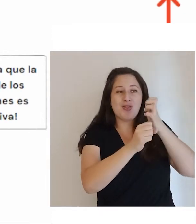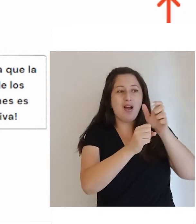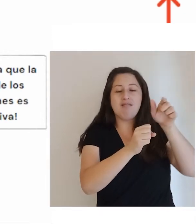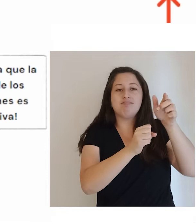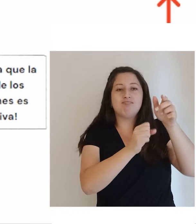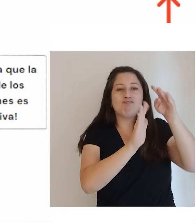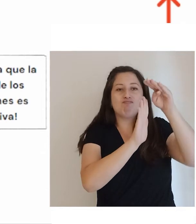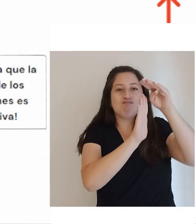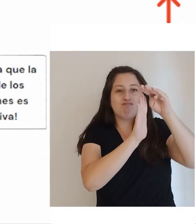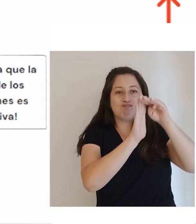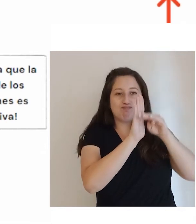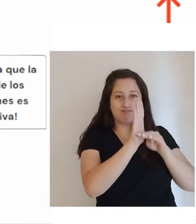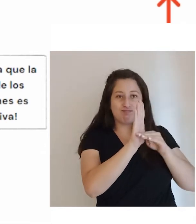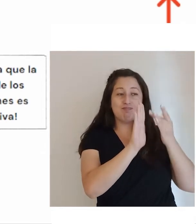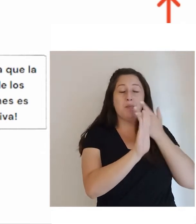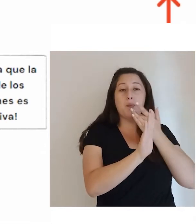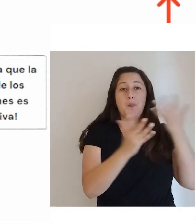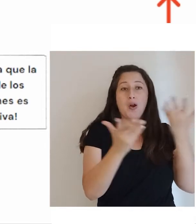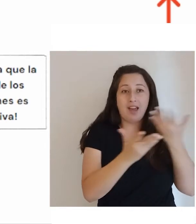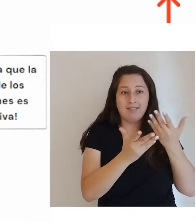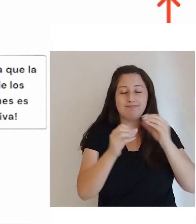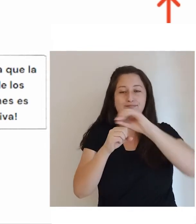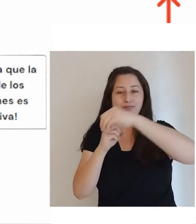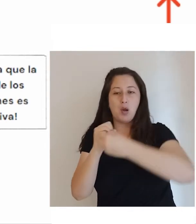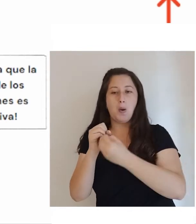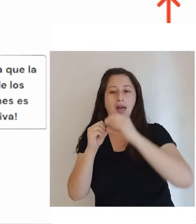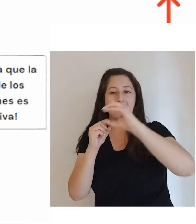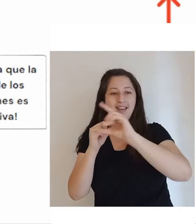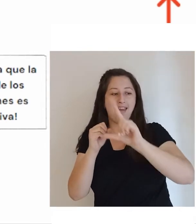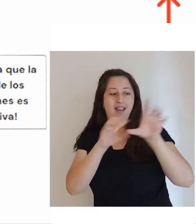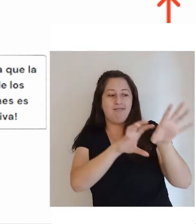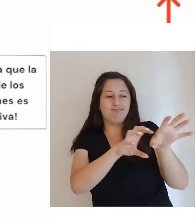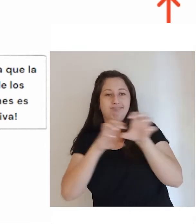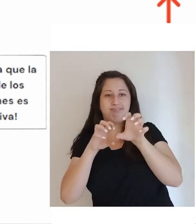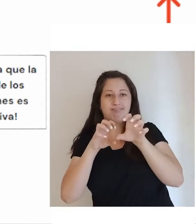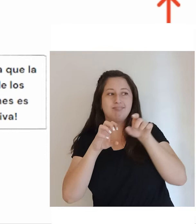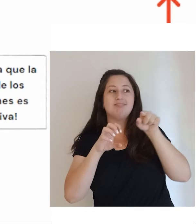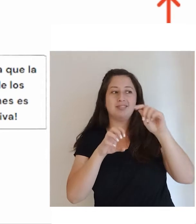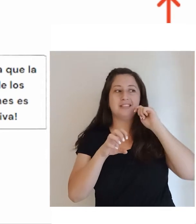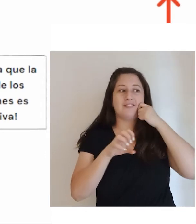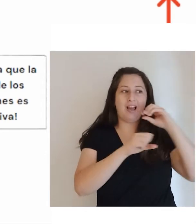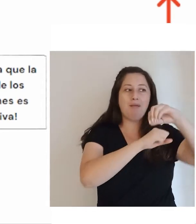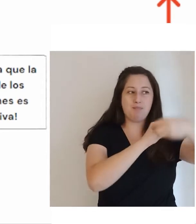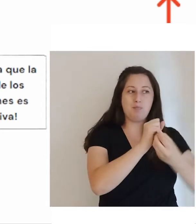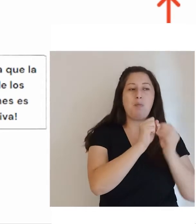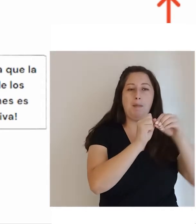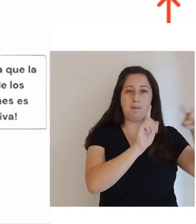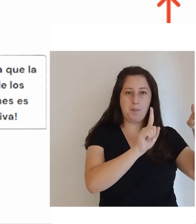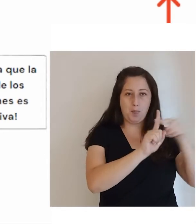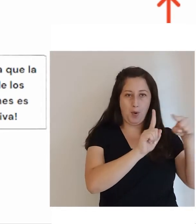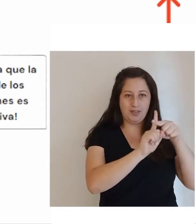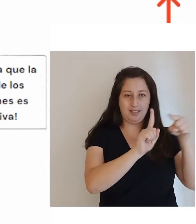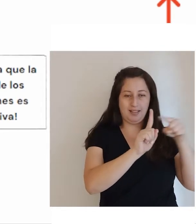él sí es menor por el efecto del cloro, por lo que queda con una carga parcial